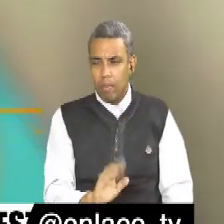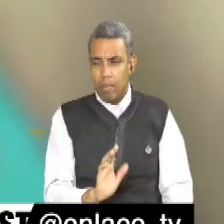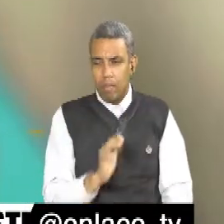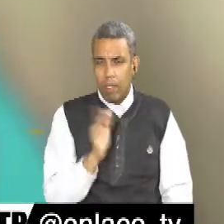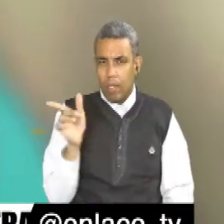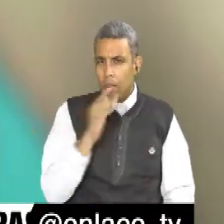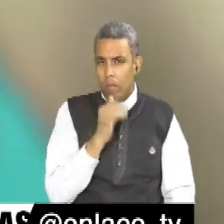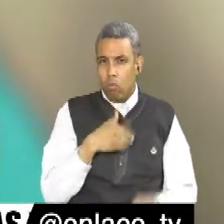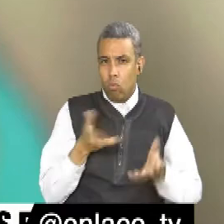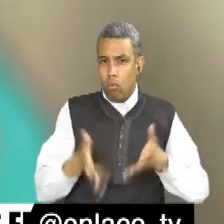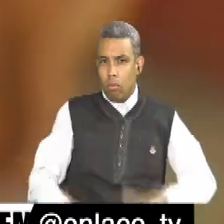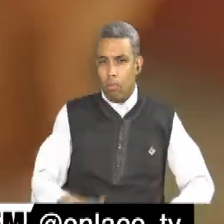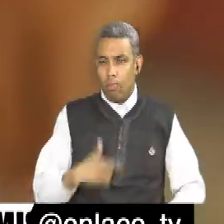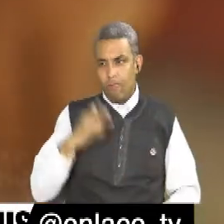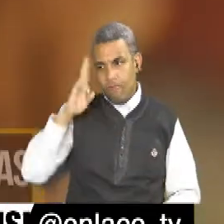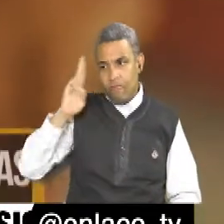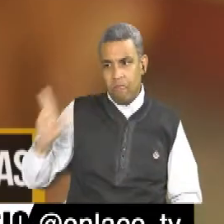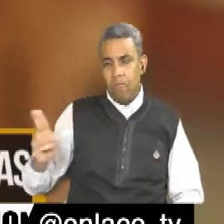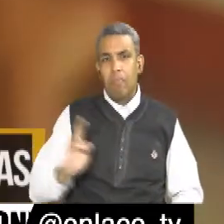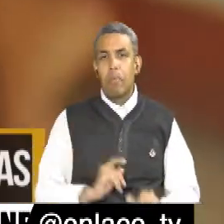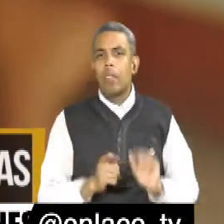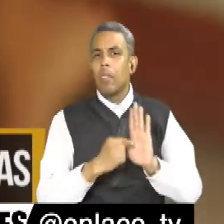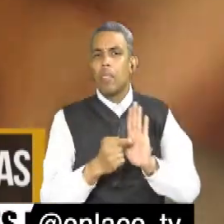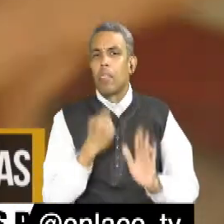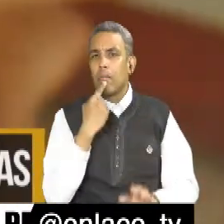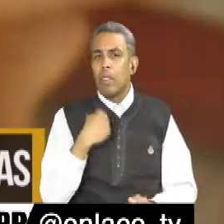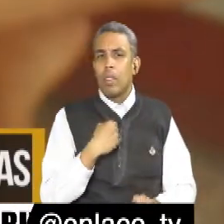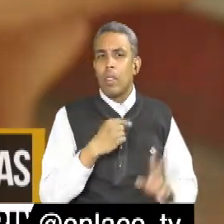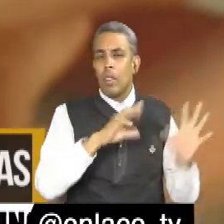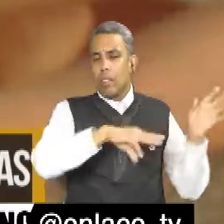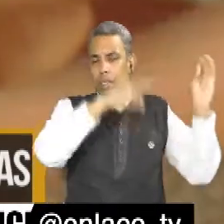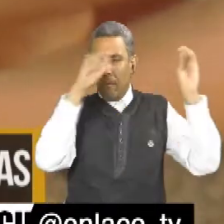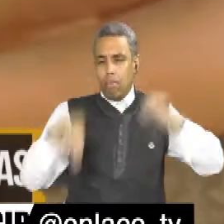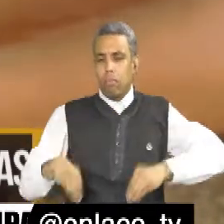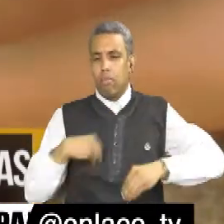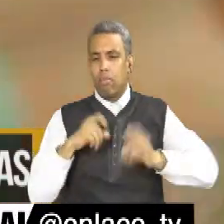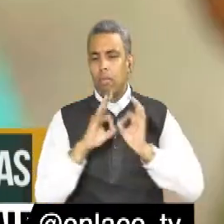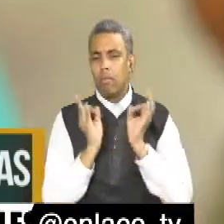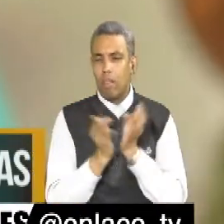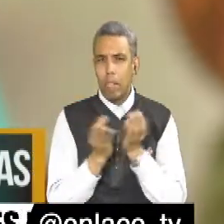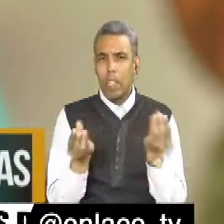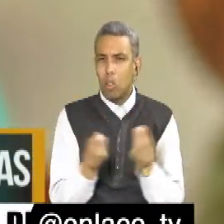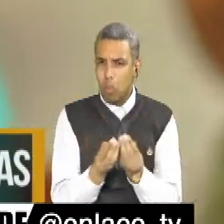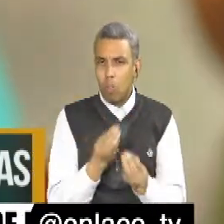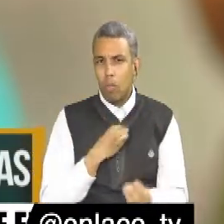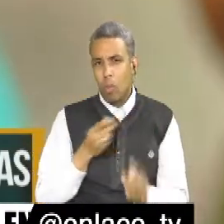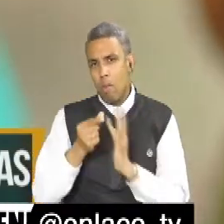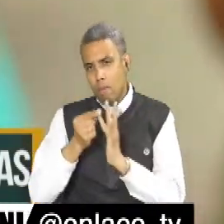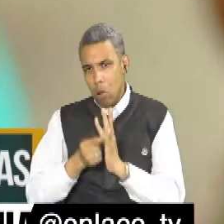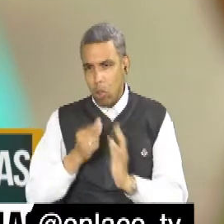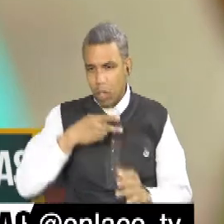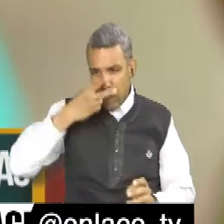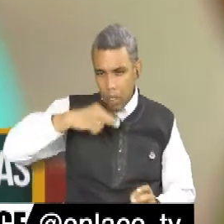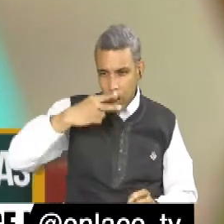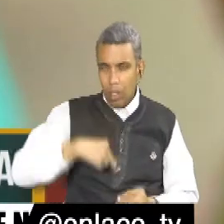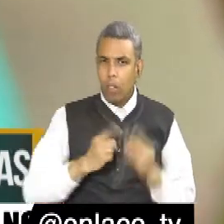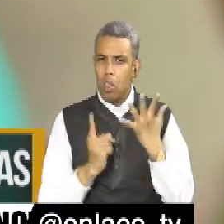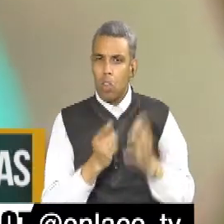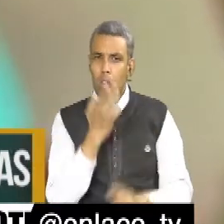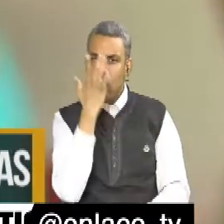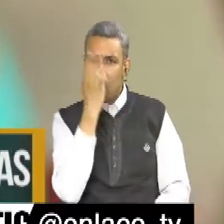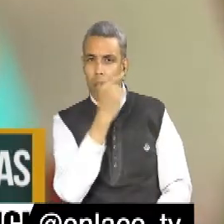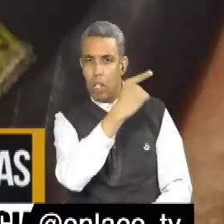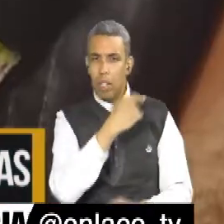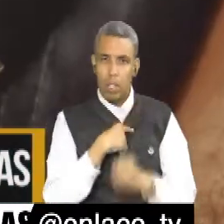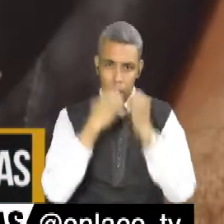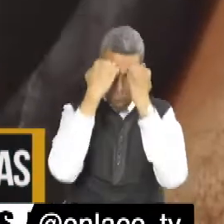de San Pablo, en el sur de Bolívar. Llegó a la ciudad con su esposa y 6 hijos tras una amenaza por un grupo delincuencial que hace presencia en esa zona de la